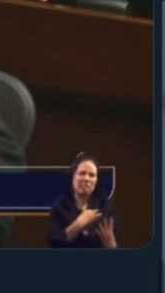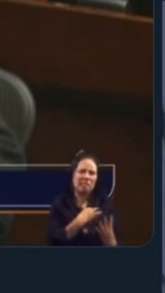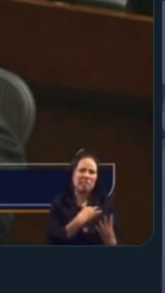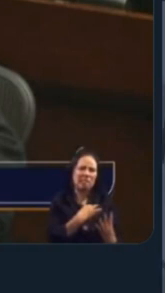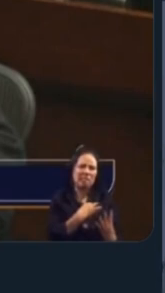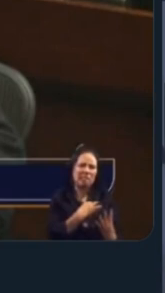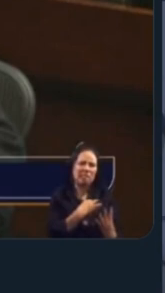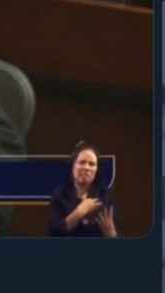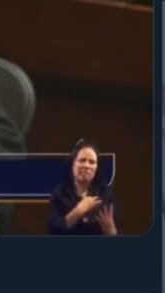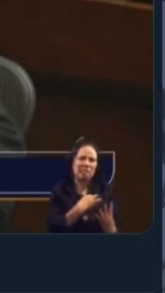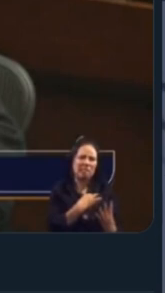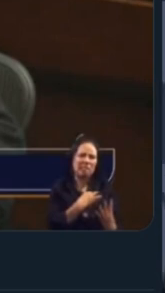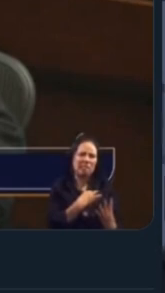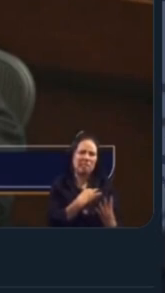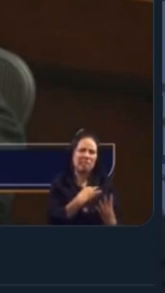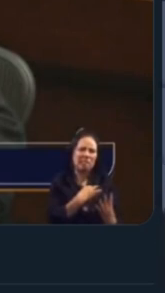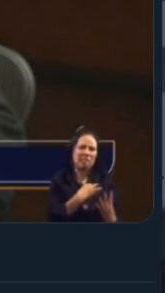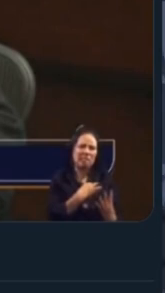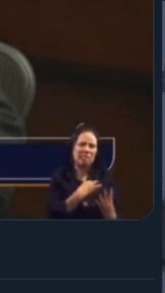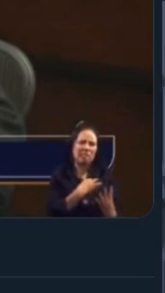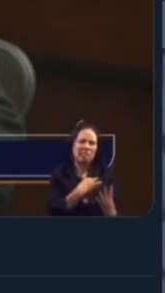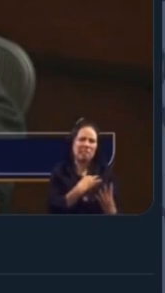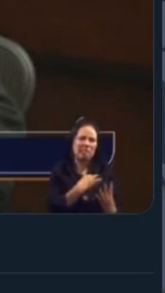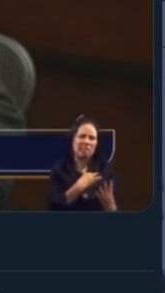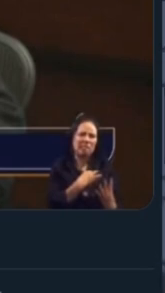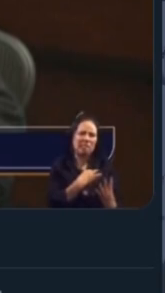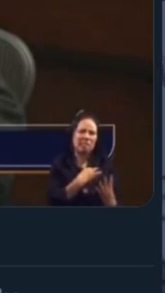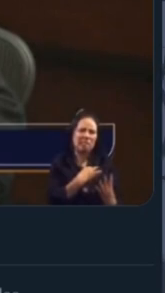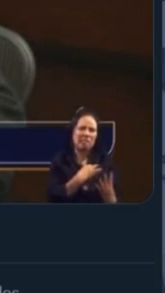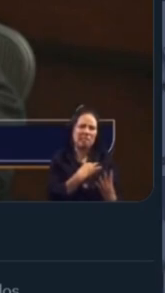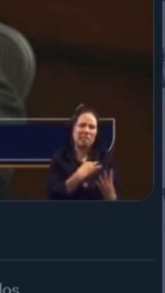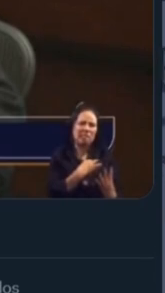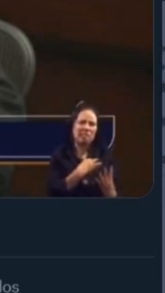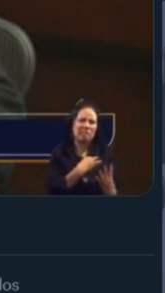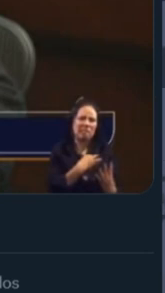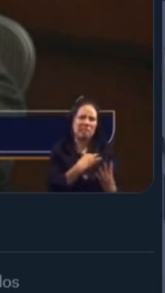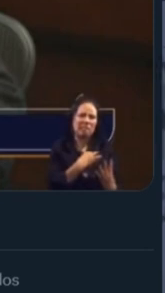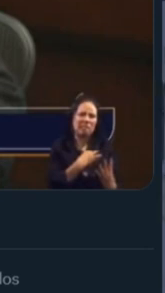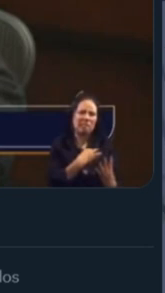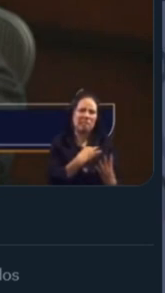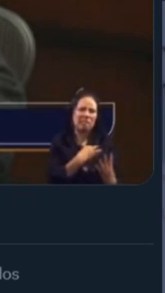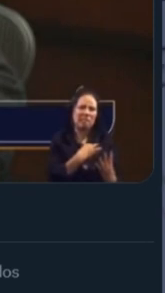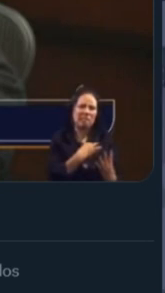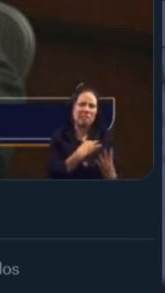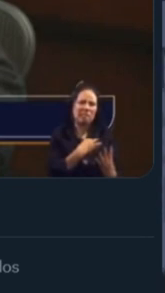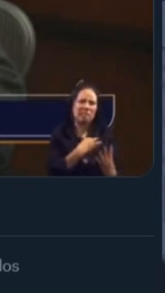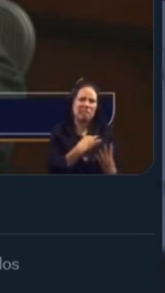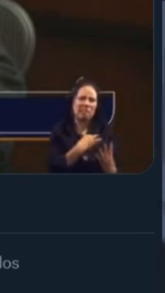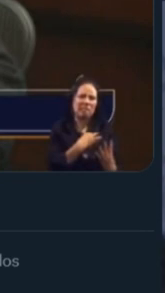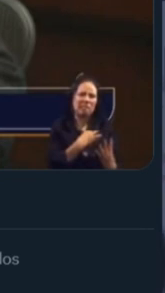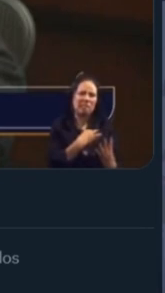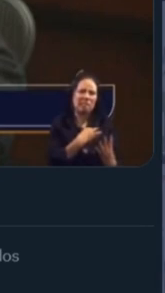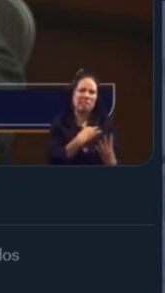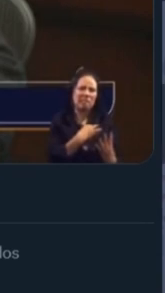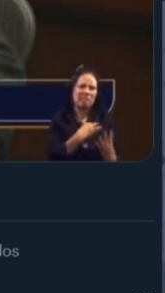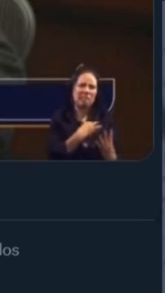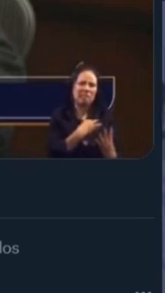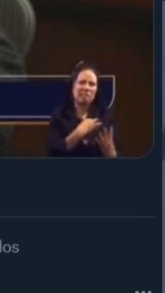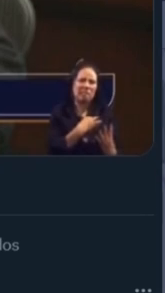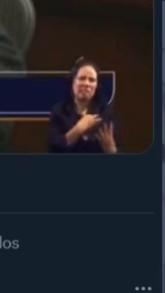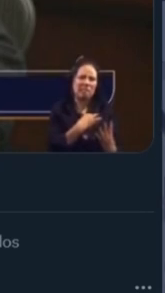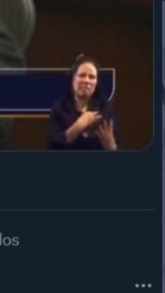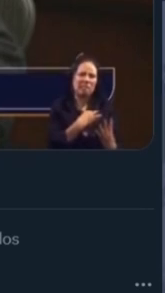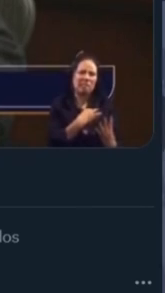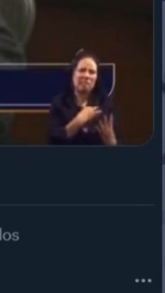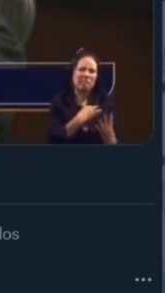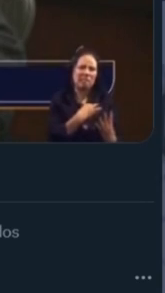habido en la historia de Colombia que es las FARC y el eln Por qué guarda silencio entonces frente a estos criminales que gozan de impunidad